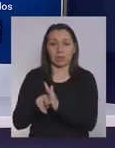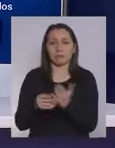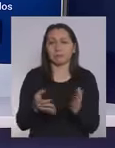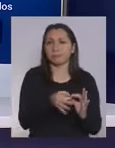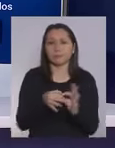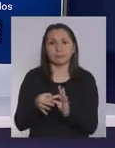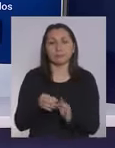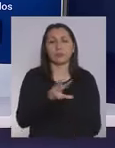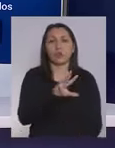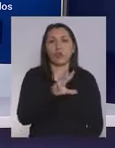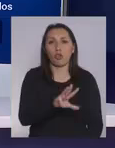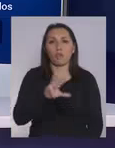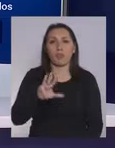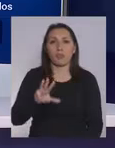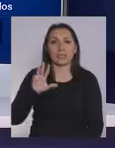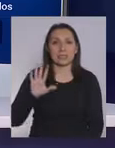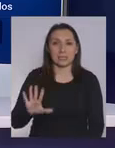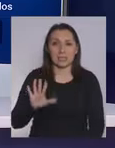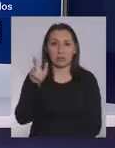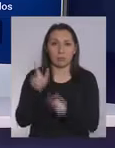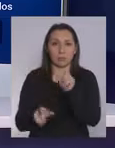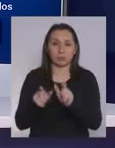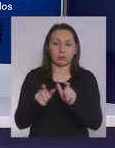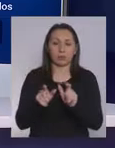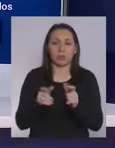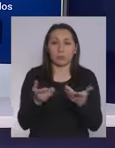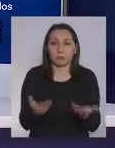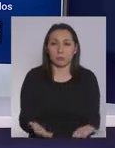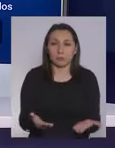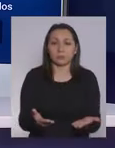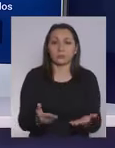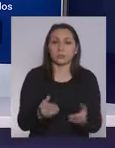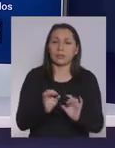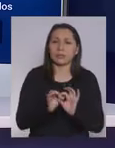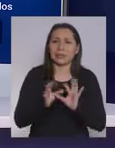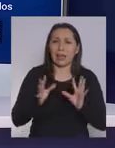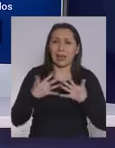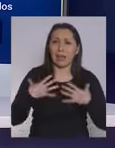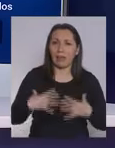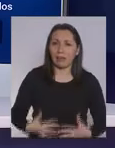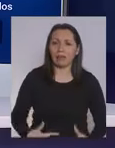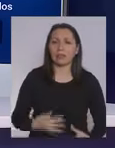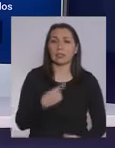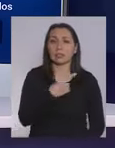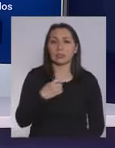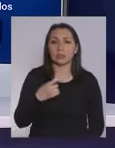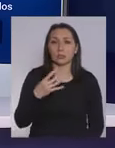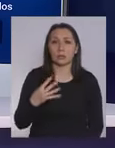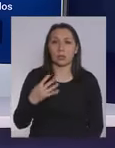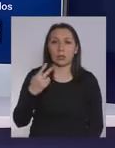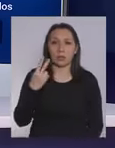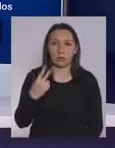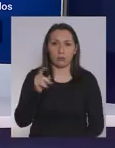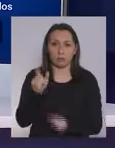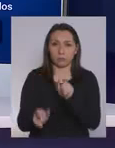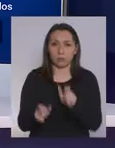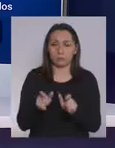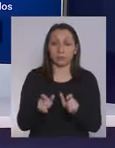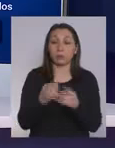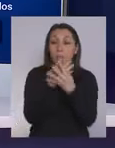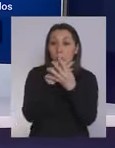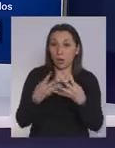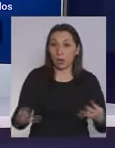decir 995 estando en un estado crítico 142 de ellas con esto la